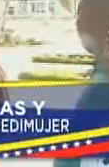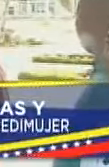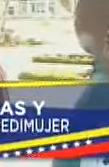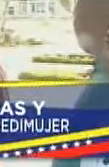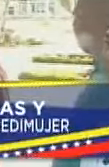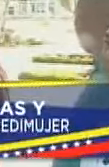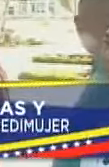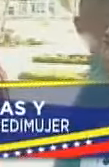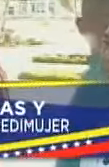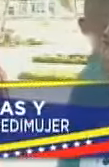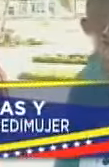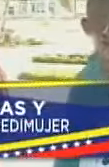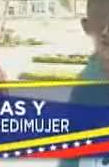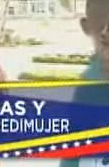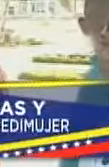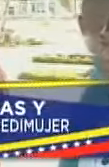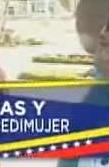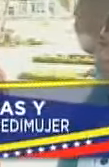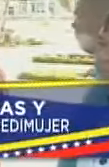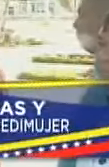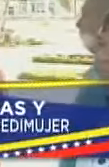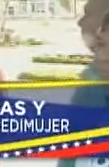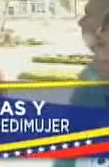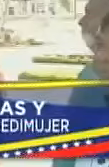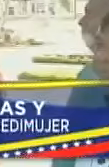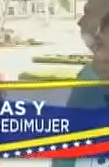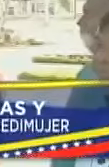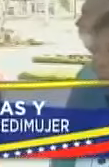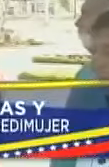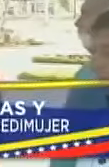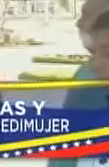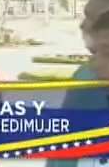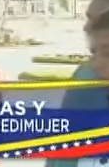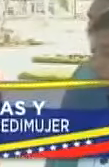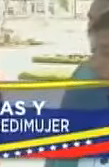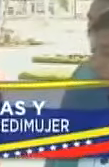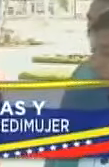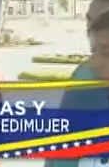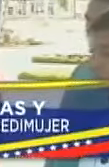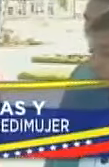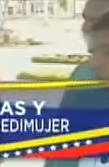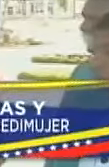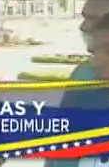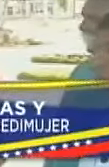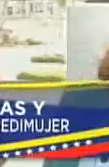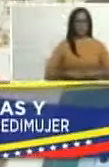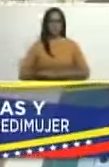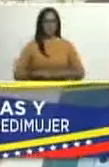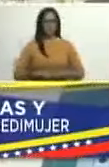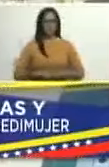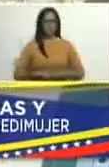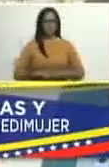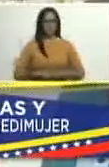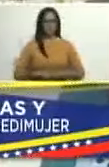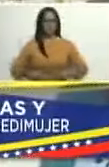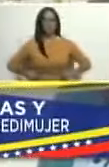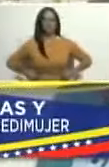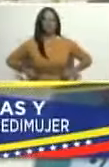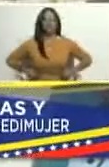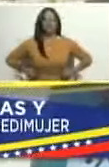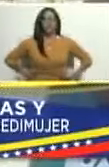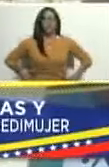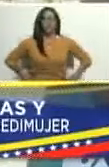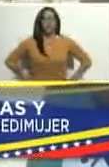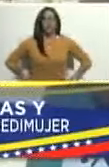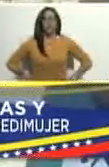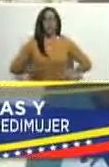Tenemos dos pases. Uno para Rubio, el Táchira. Quiero hacerlo para